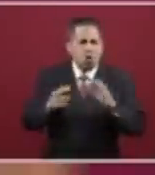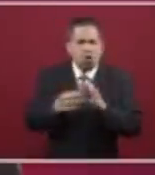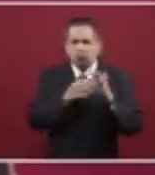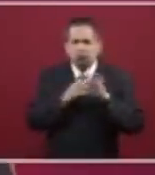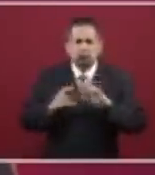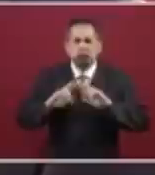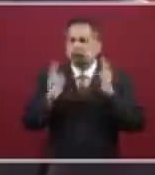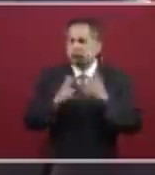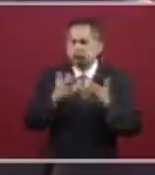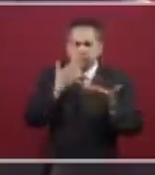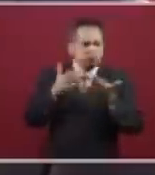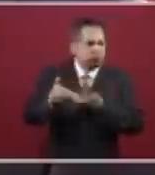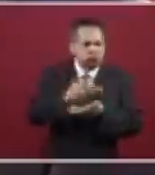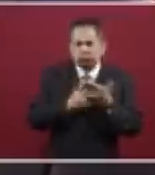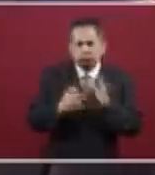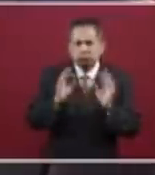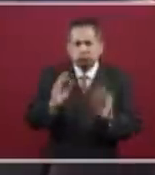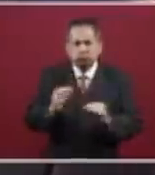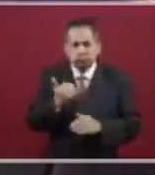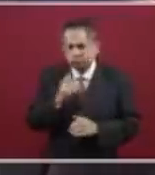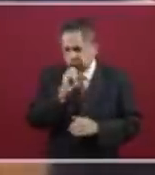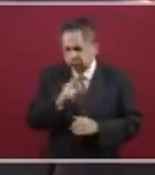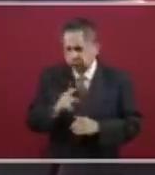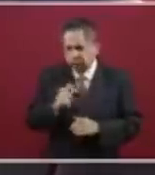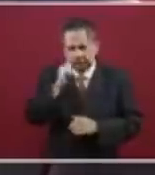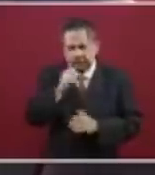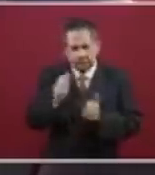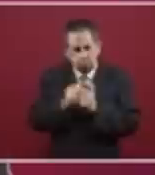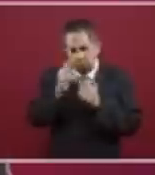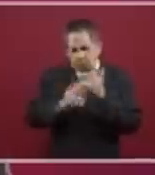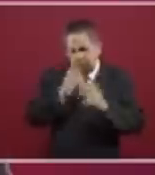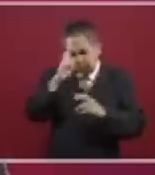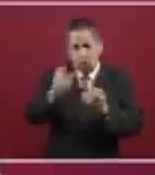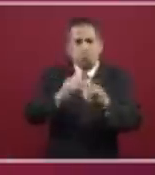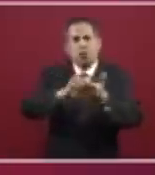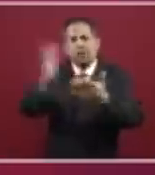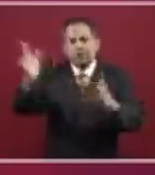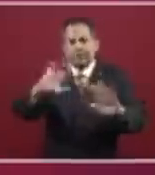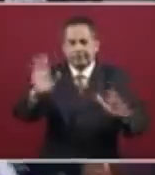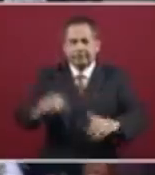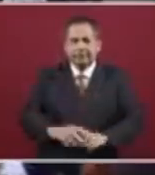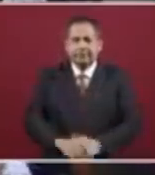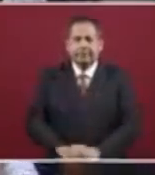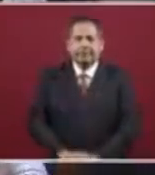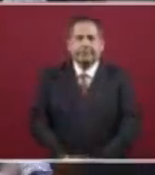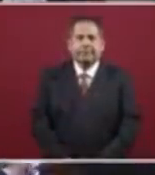muy buen ambiente, y siempre va a haber respeto. Muchas gracias.